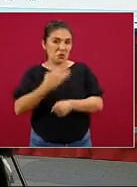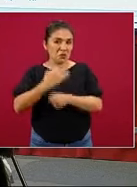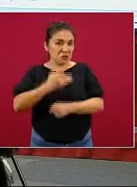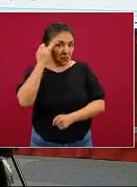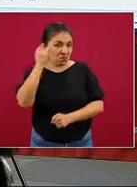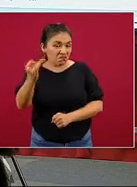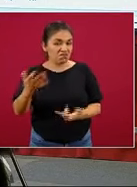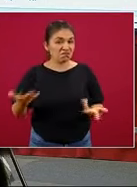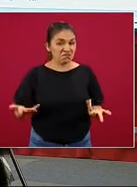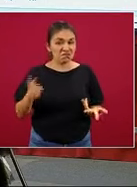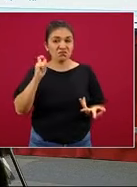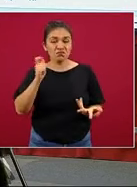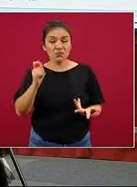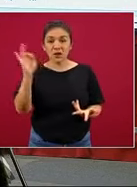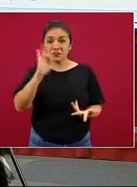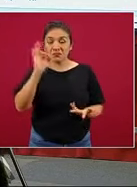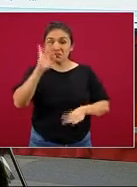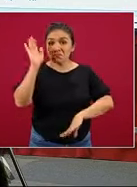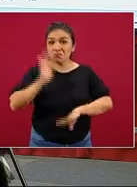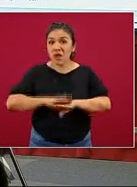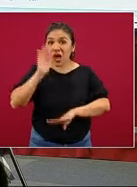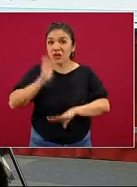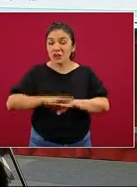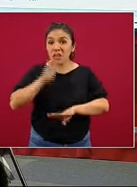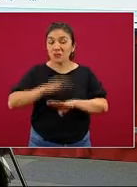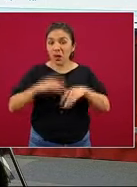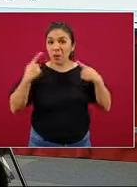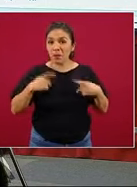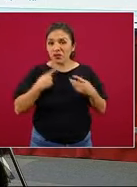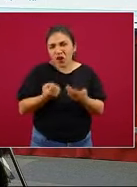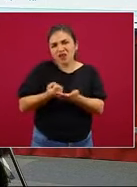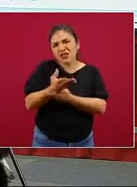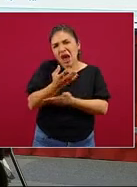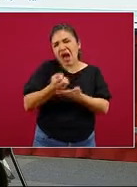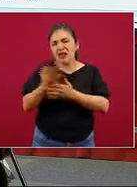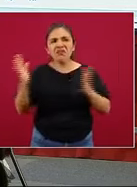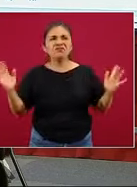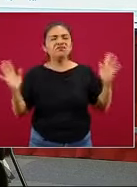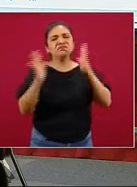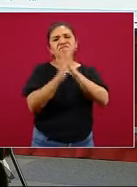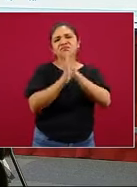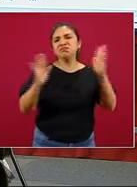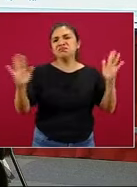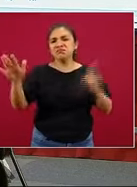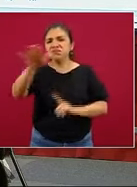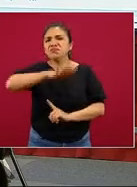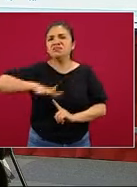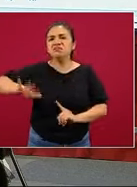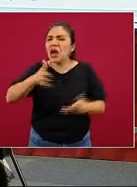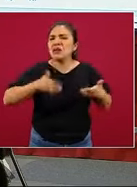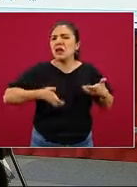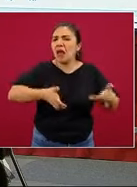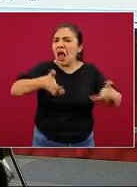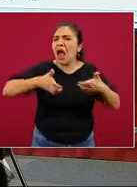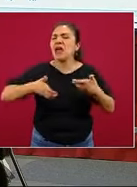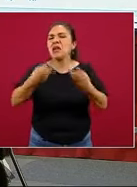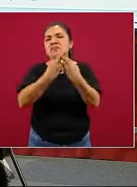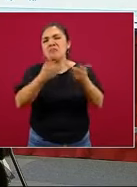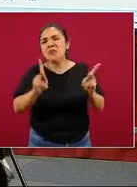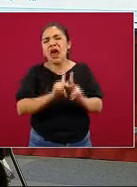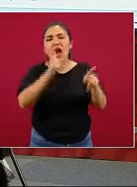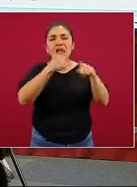temporalmente, en que si se incrementa la movilidad de las personas en el espacio público